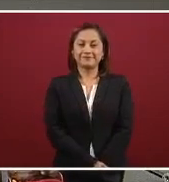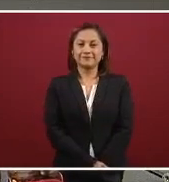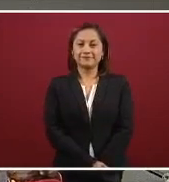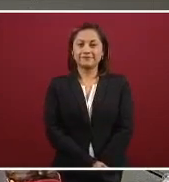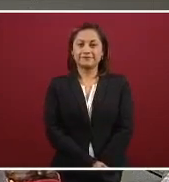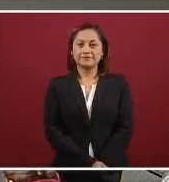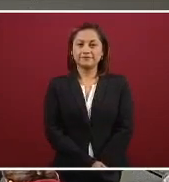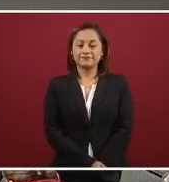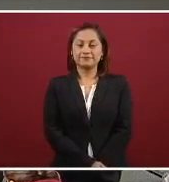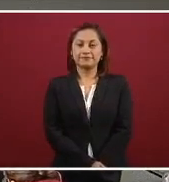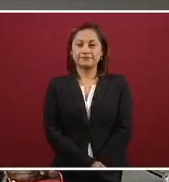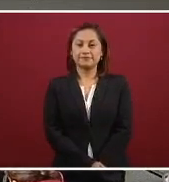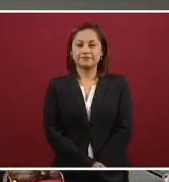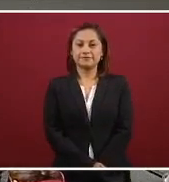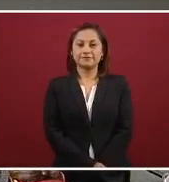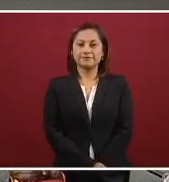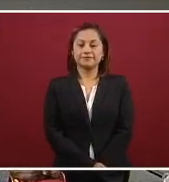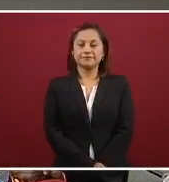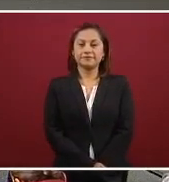Bueno, pues vamos a